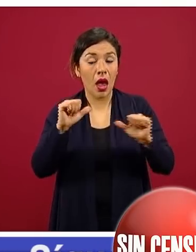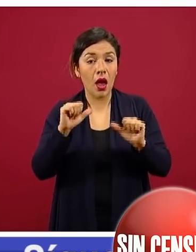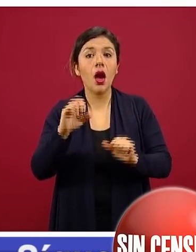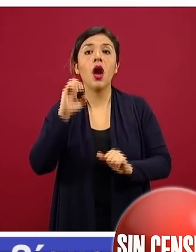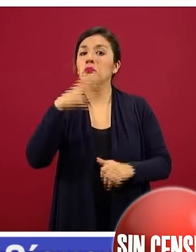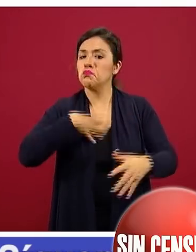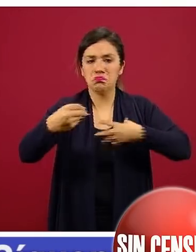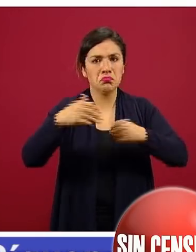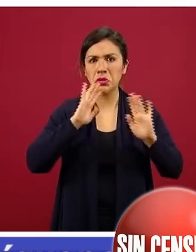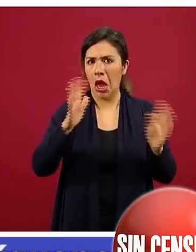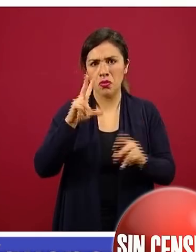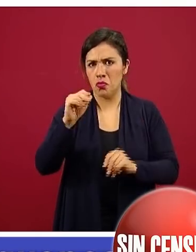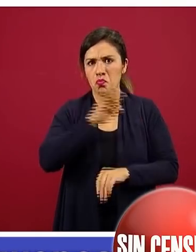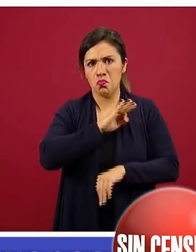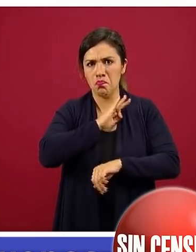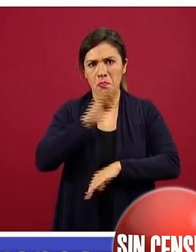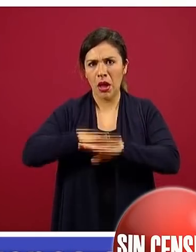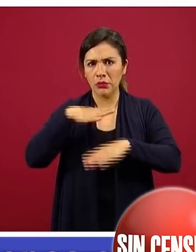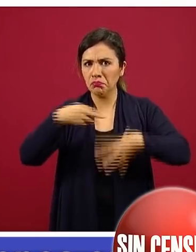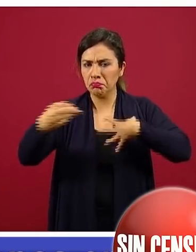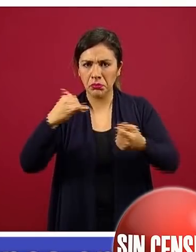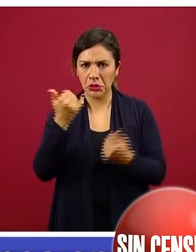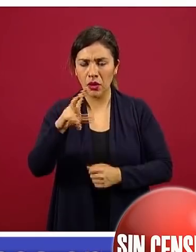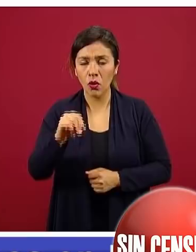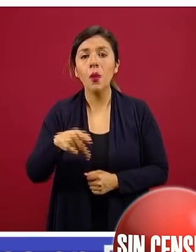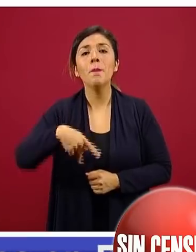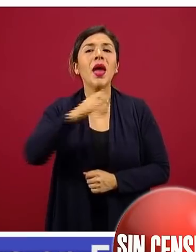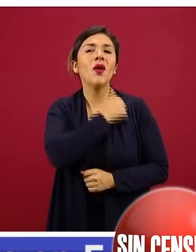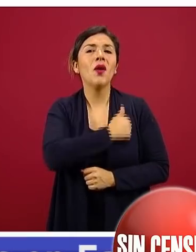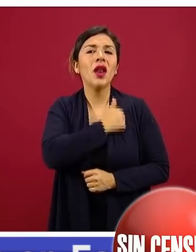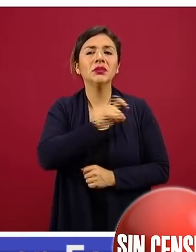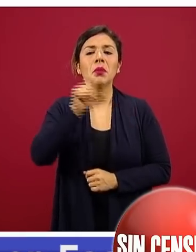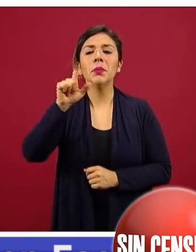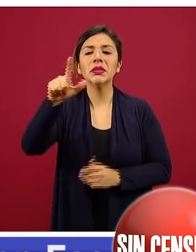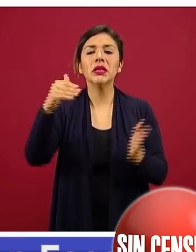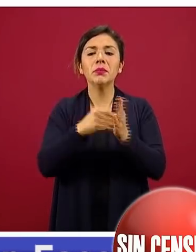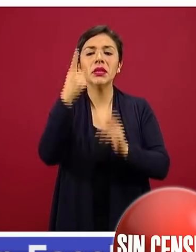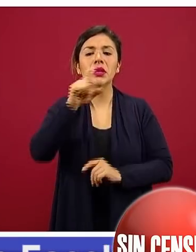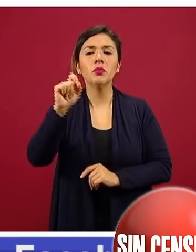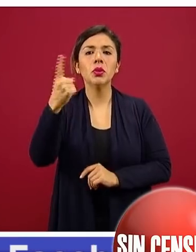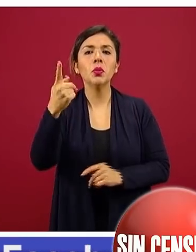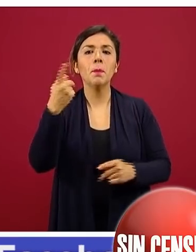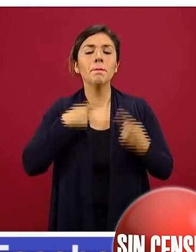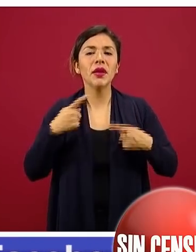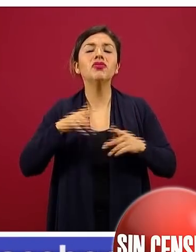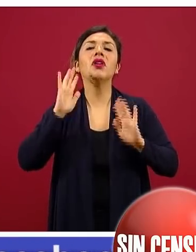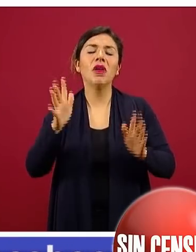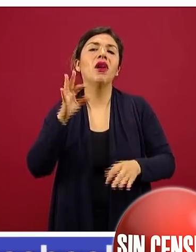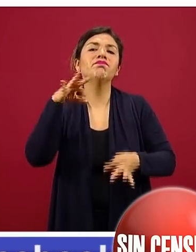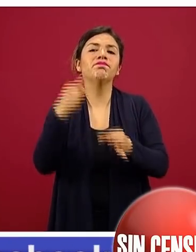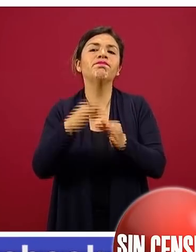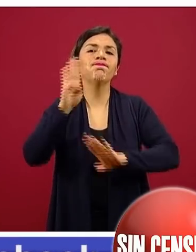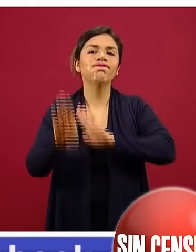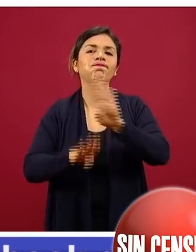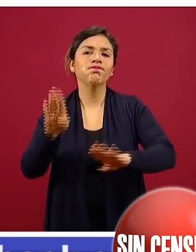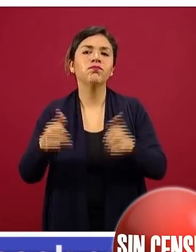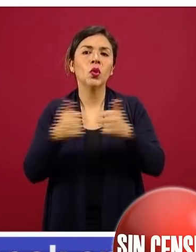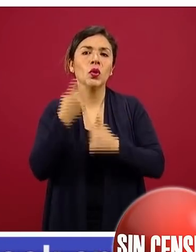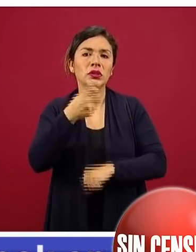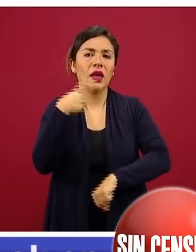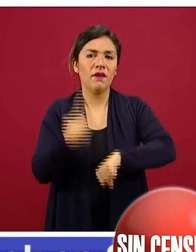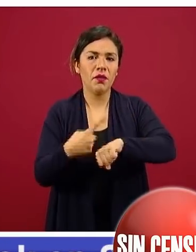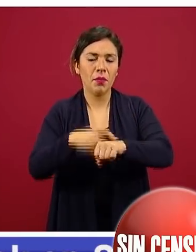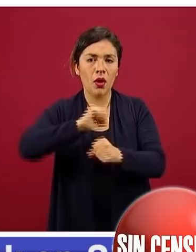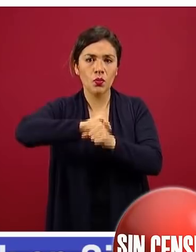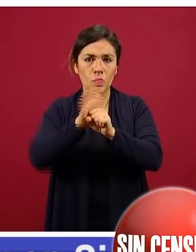son contagiantes. Muy desafortunadamente, 27.121 personas han perdido la vida por el